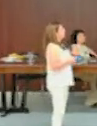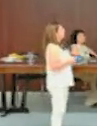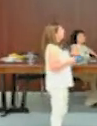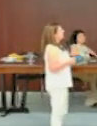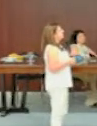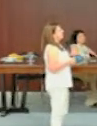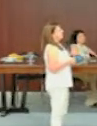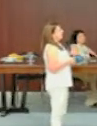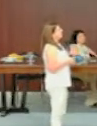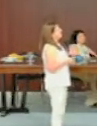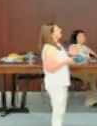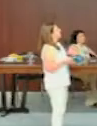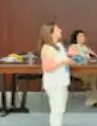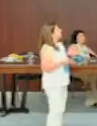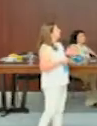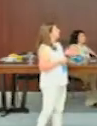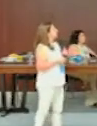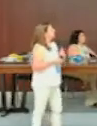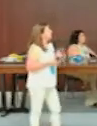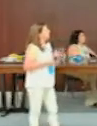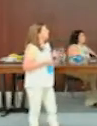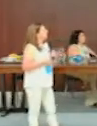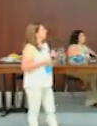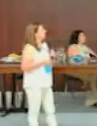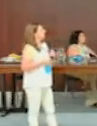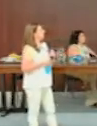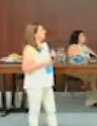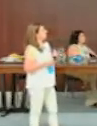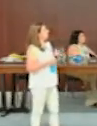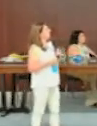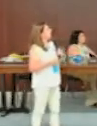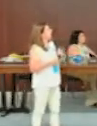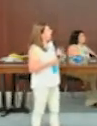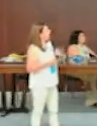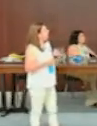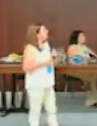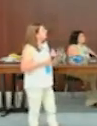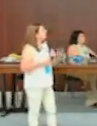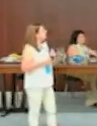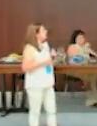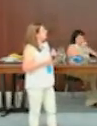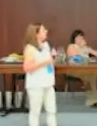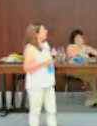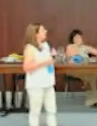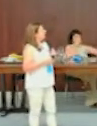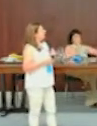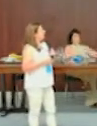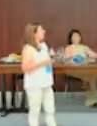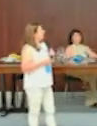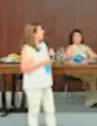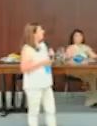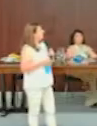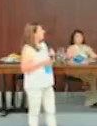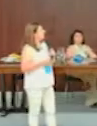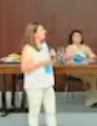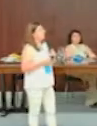las cualidades humanas. Simbólicamente, la palabra humano representa la cualidad consciente y deliberada que tienen